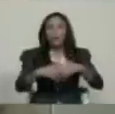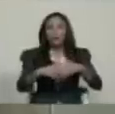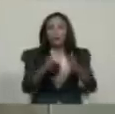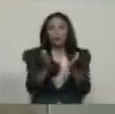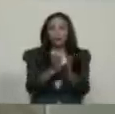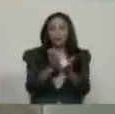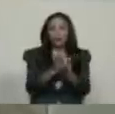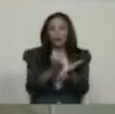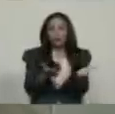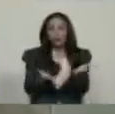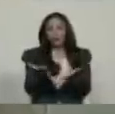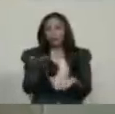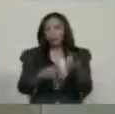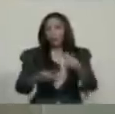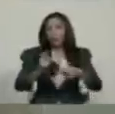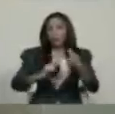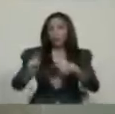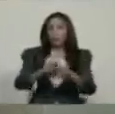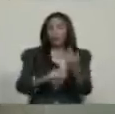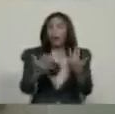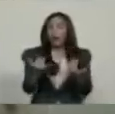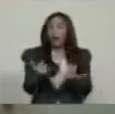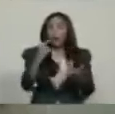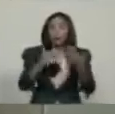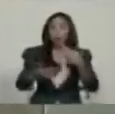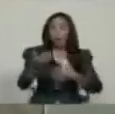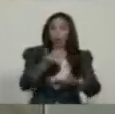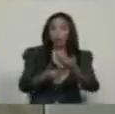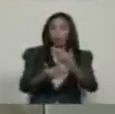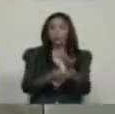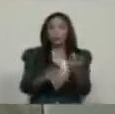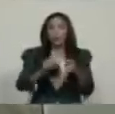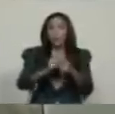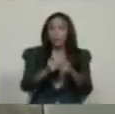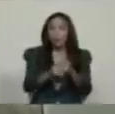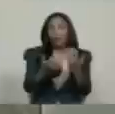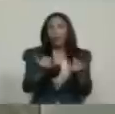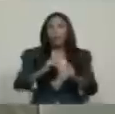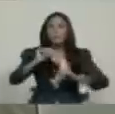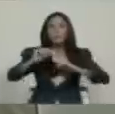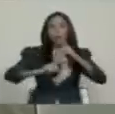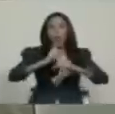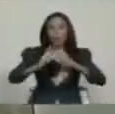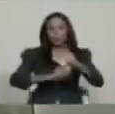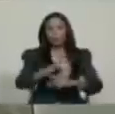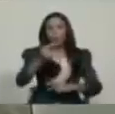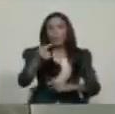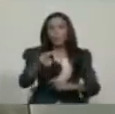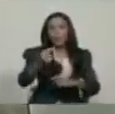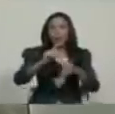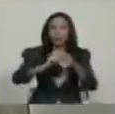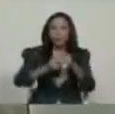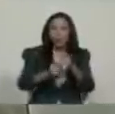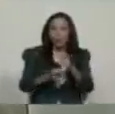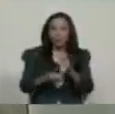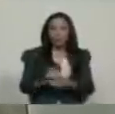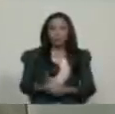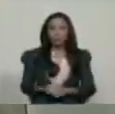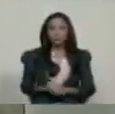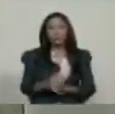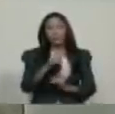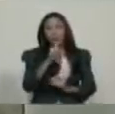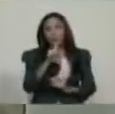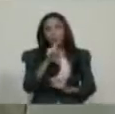quienes importaban papa industrial están produciendo la semilla de esa papa industrial. Cabe destacar que la mayoría de las